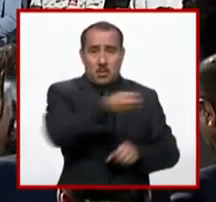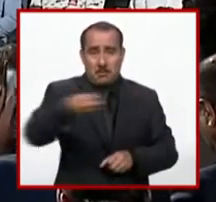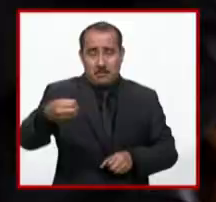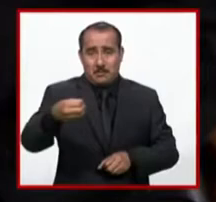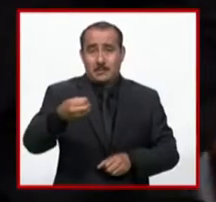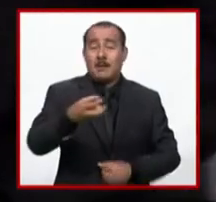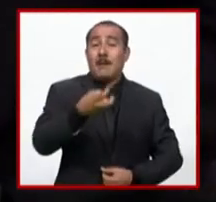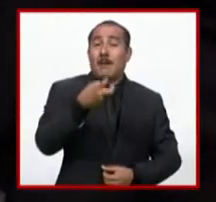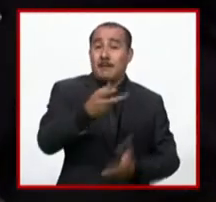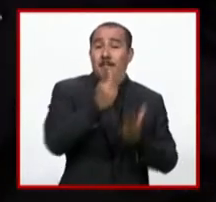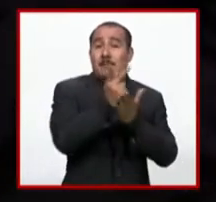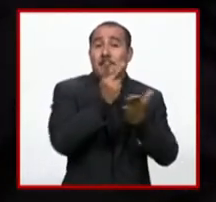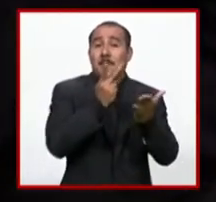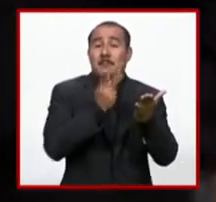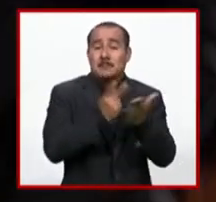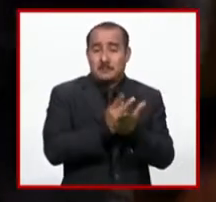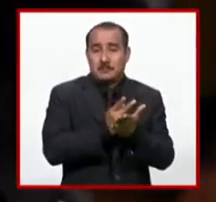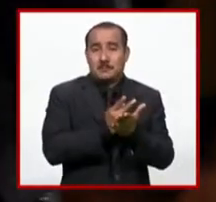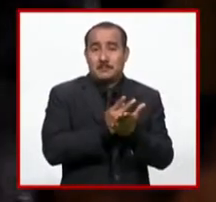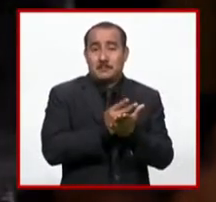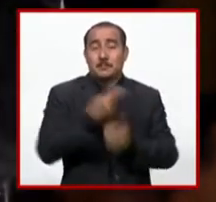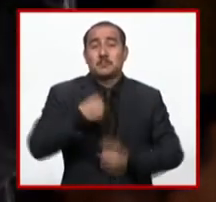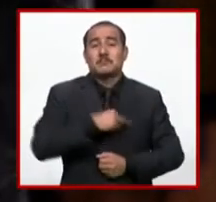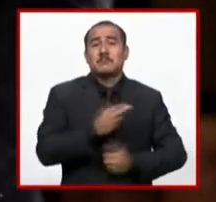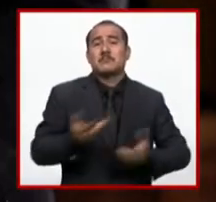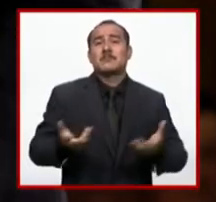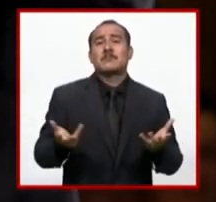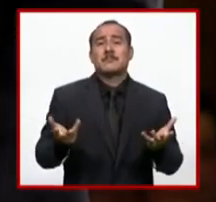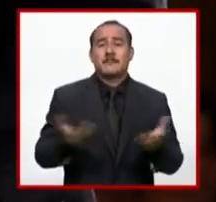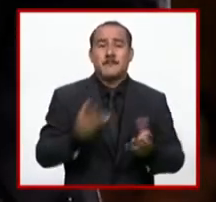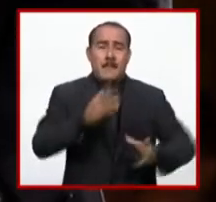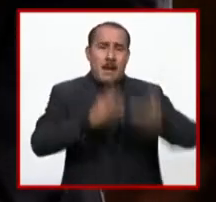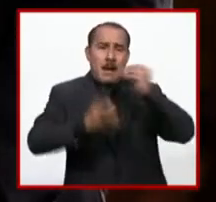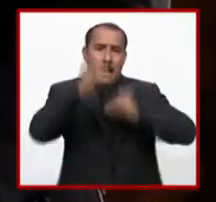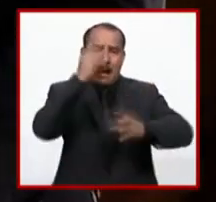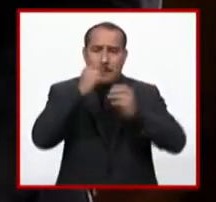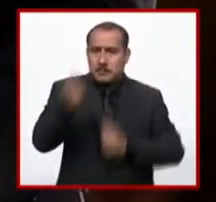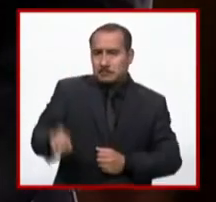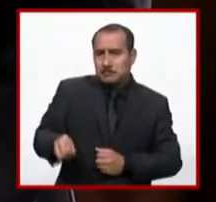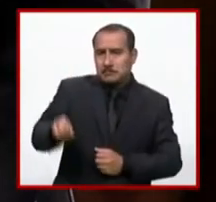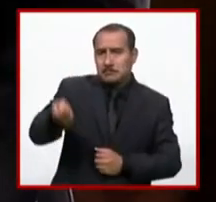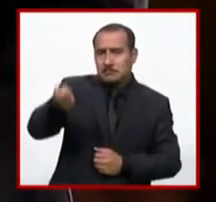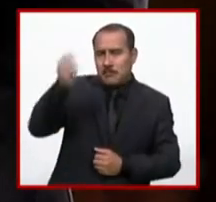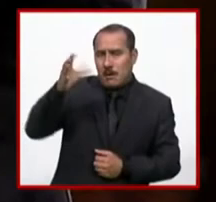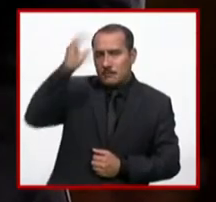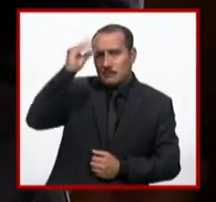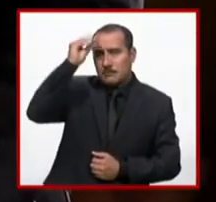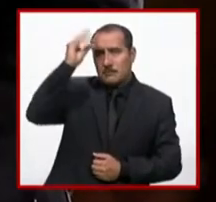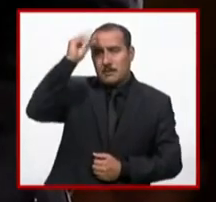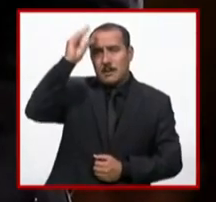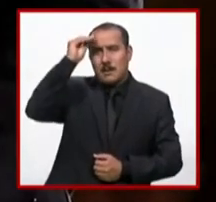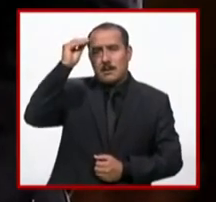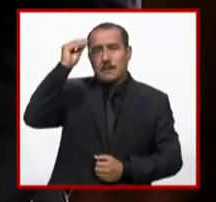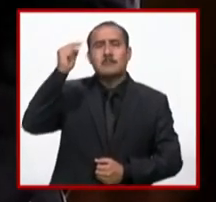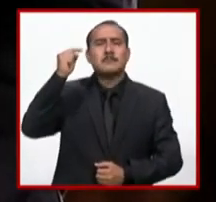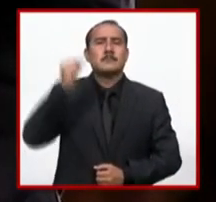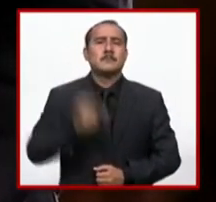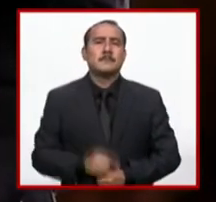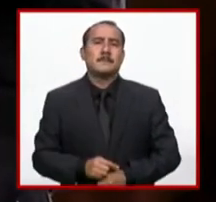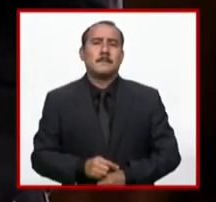Gracias a este programa, nosotros estamos aprendiendo desde muy chiquitos a tener